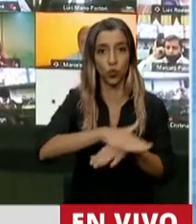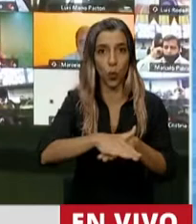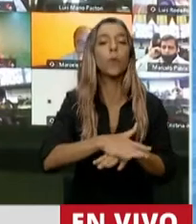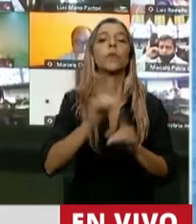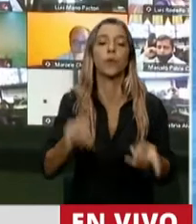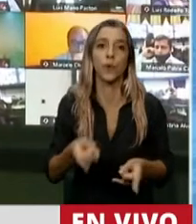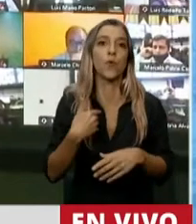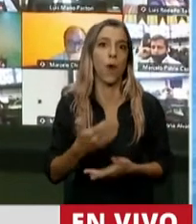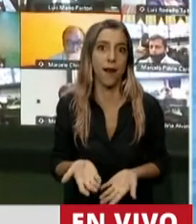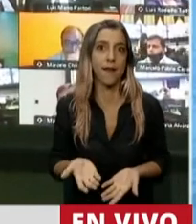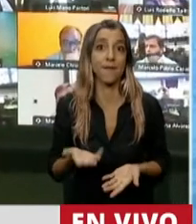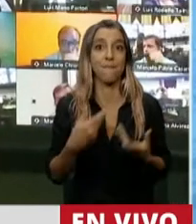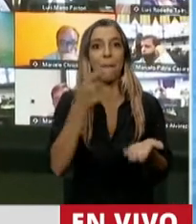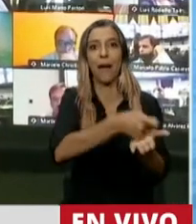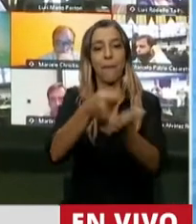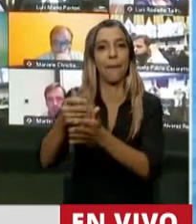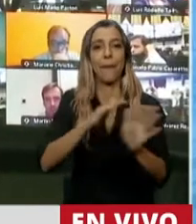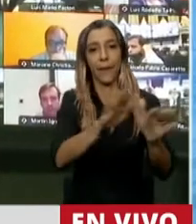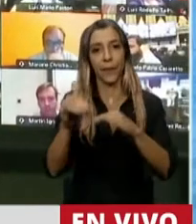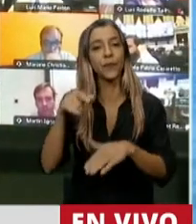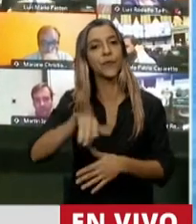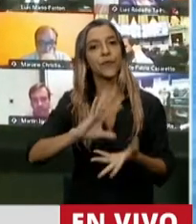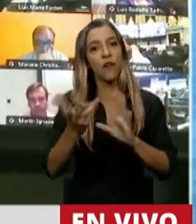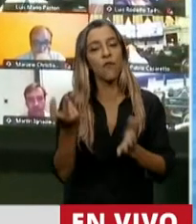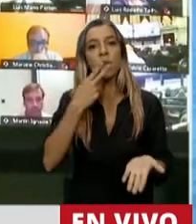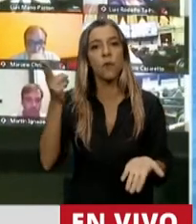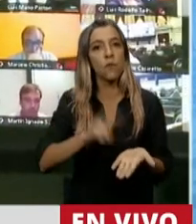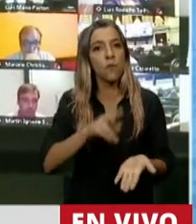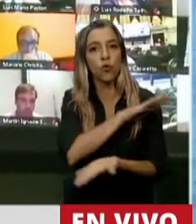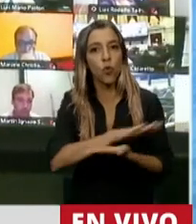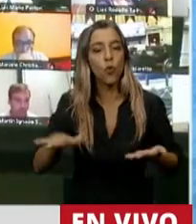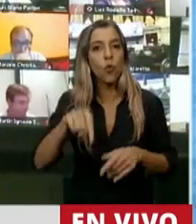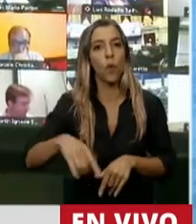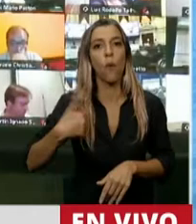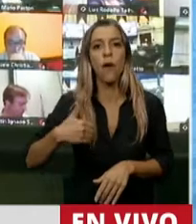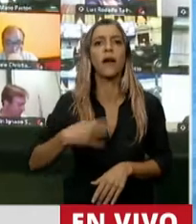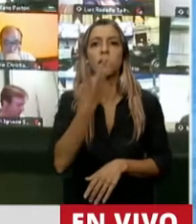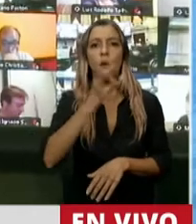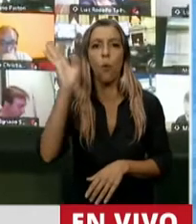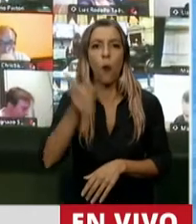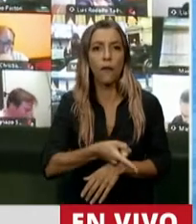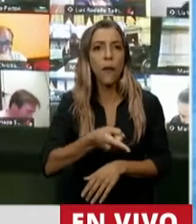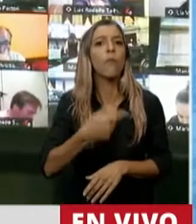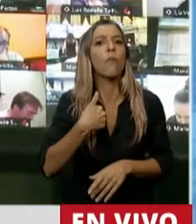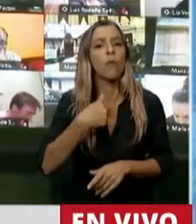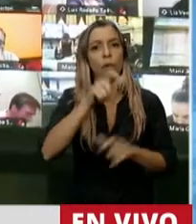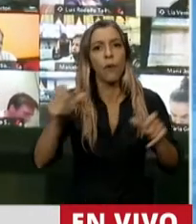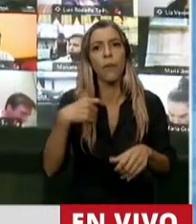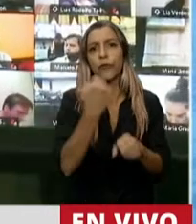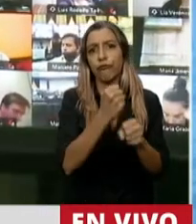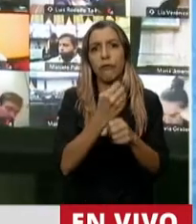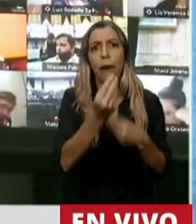discutiendo un nuevo impuesto. En un país con más del 40% del empleo no